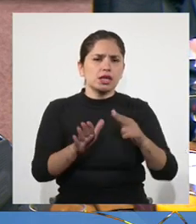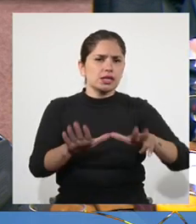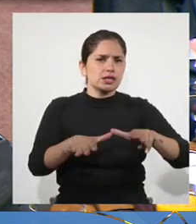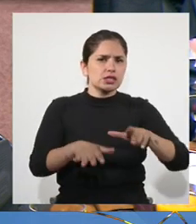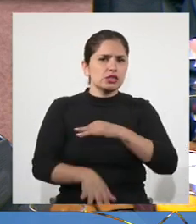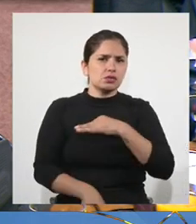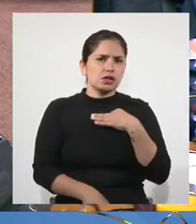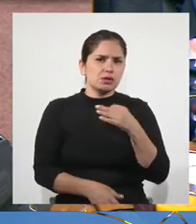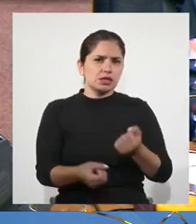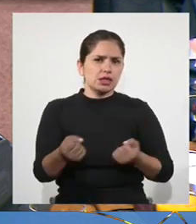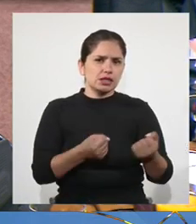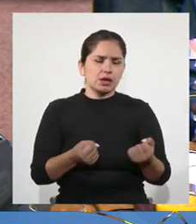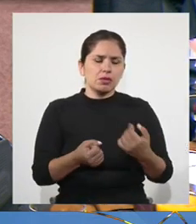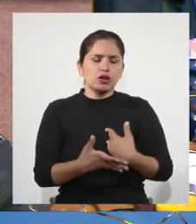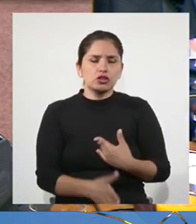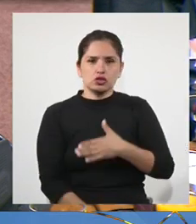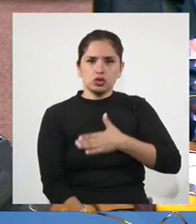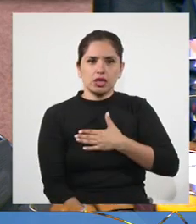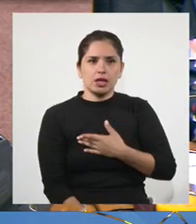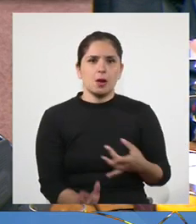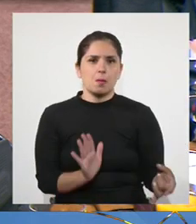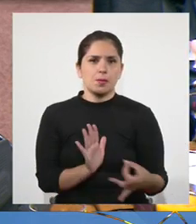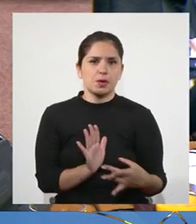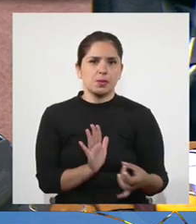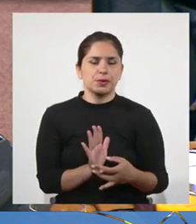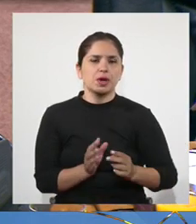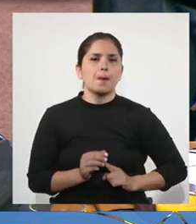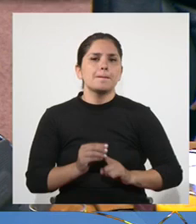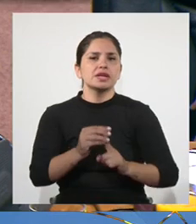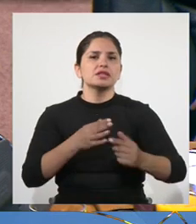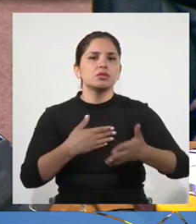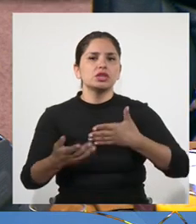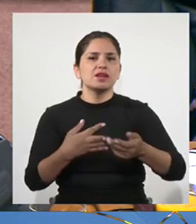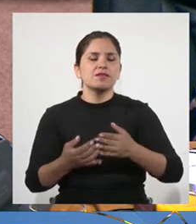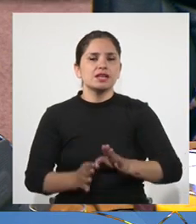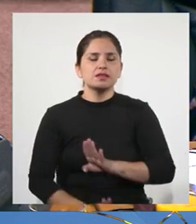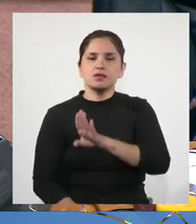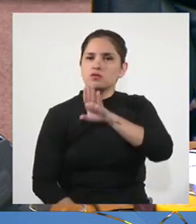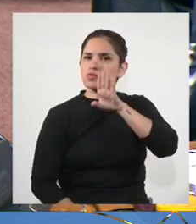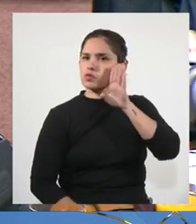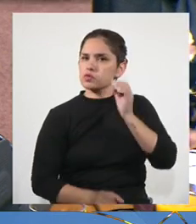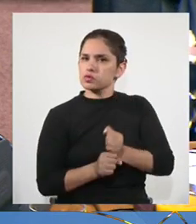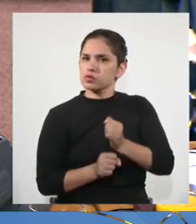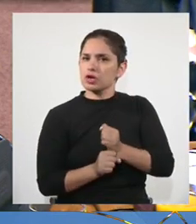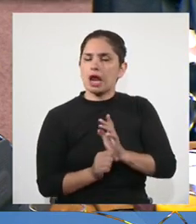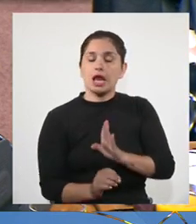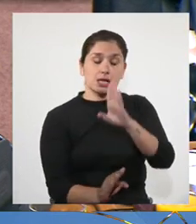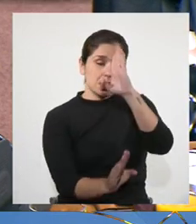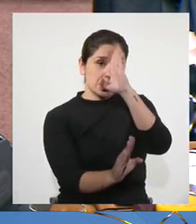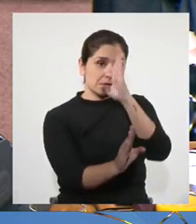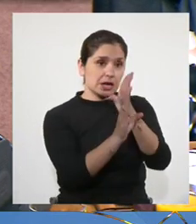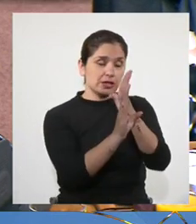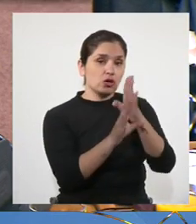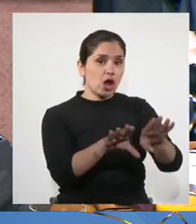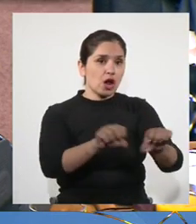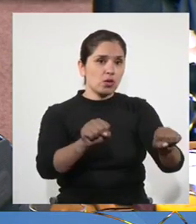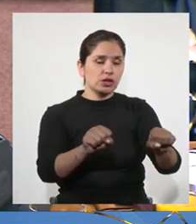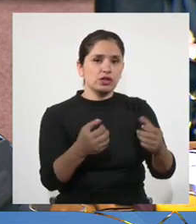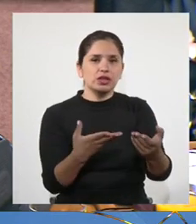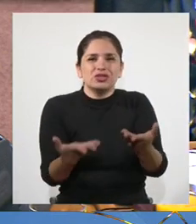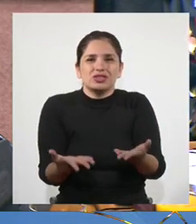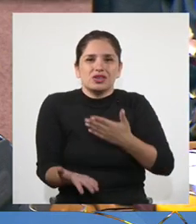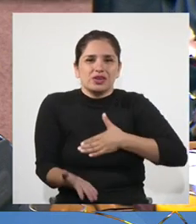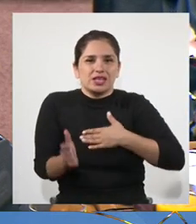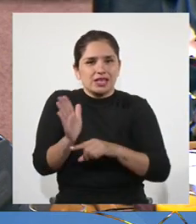Transporte y su afán de vulnerar este principio de transparencia y de probidad y hacer tratos directos. Por lo tanto, lo que busca